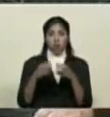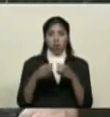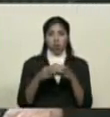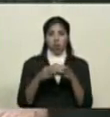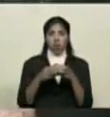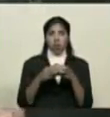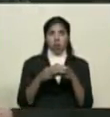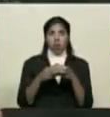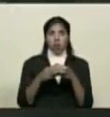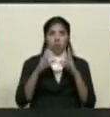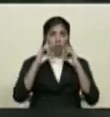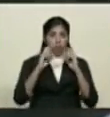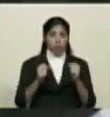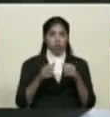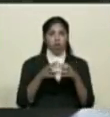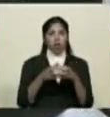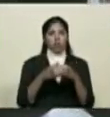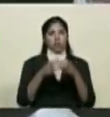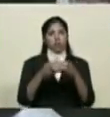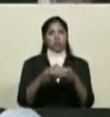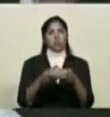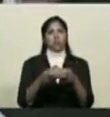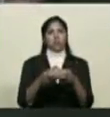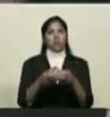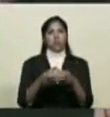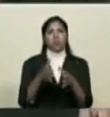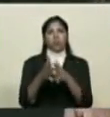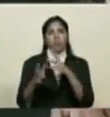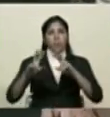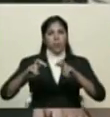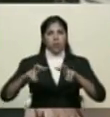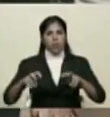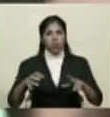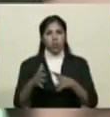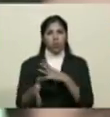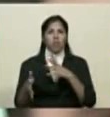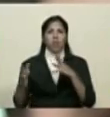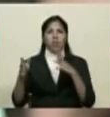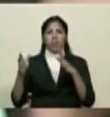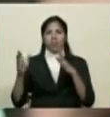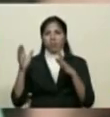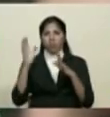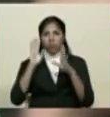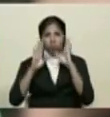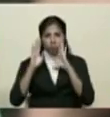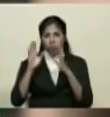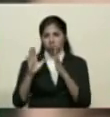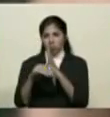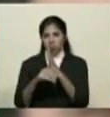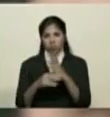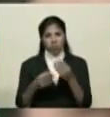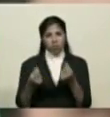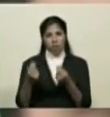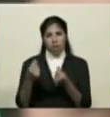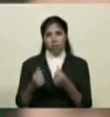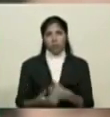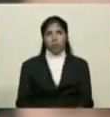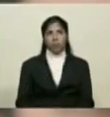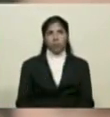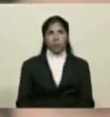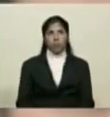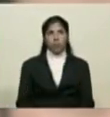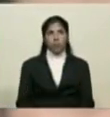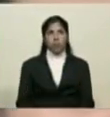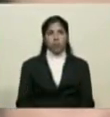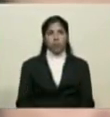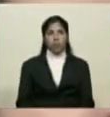más escandalosos de los últimos tiempos vinculados a delitos de corrupción. Como por ejemplo, qué extraño,